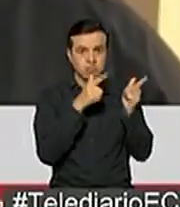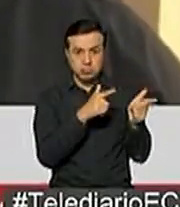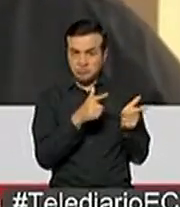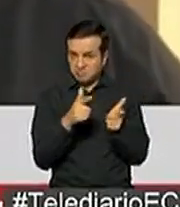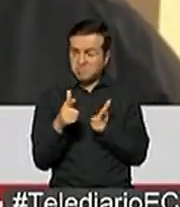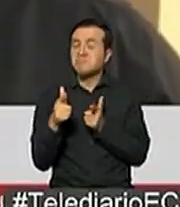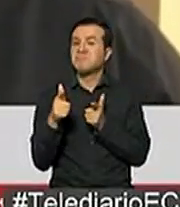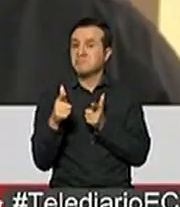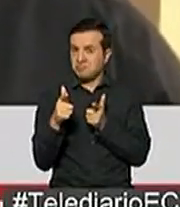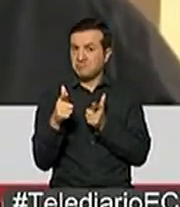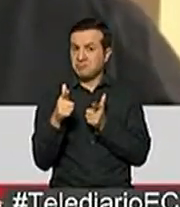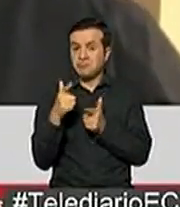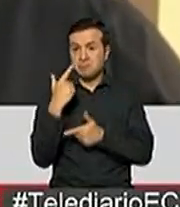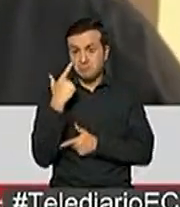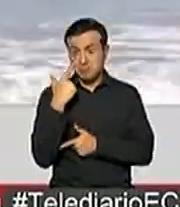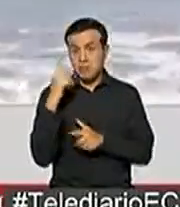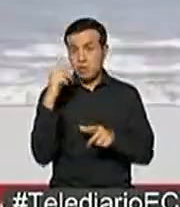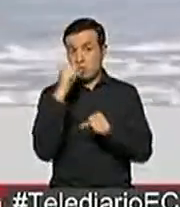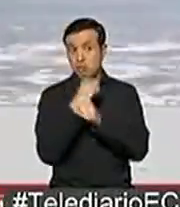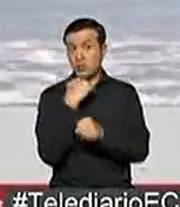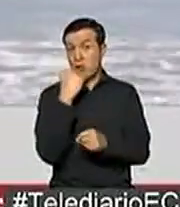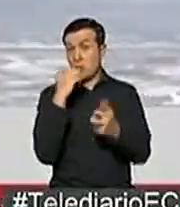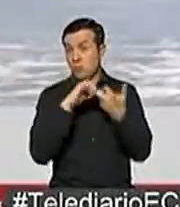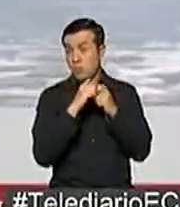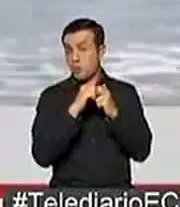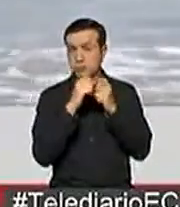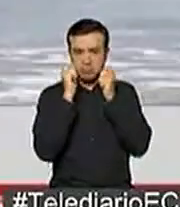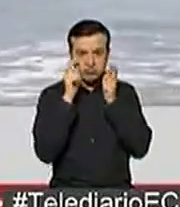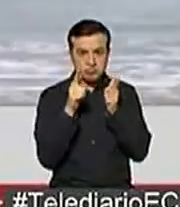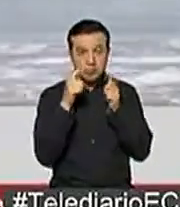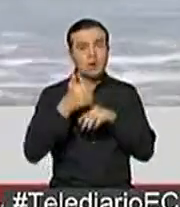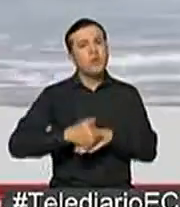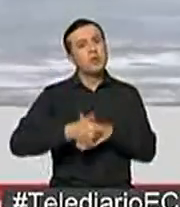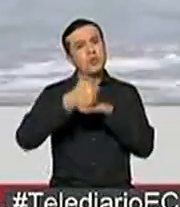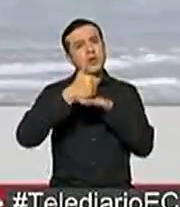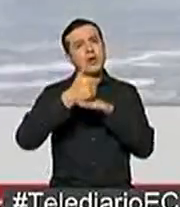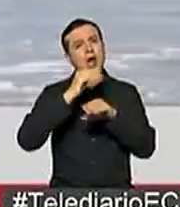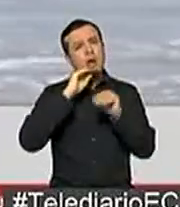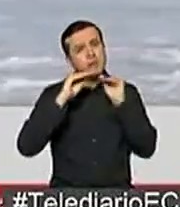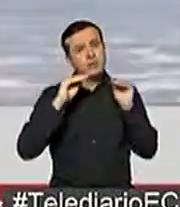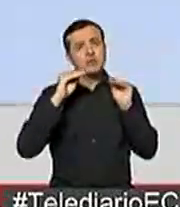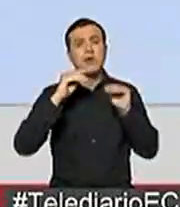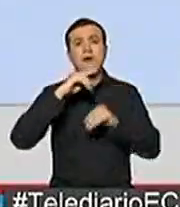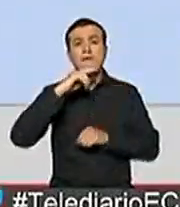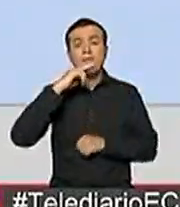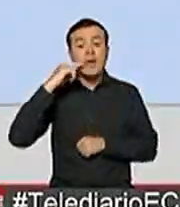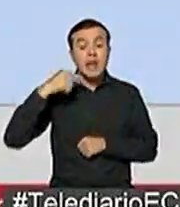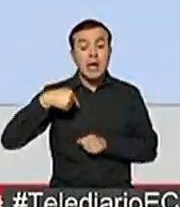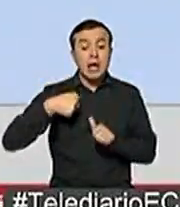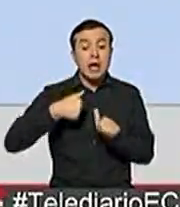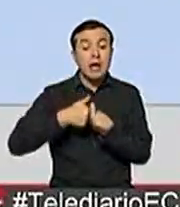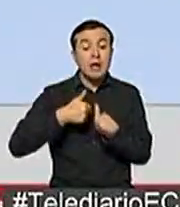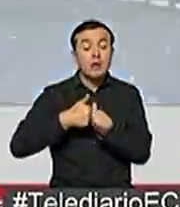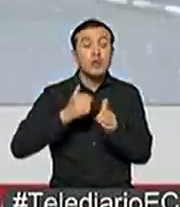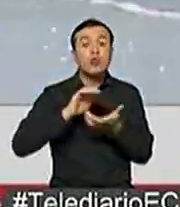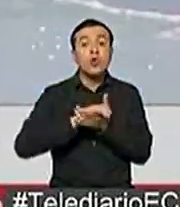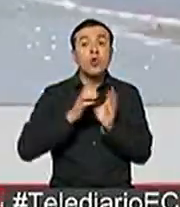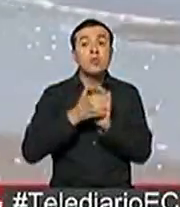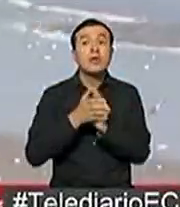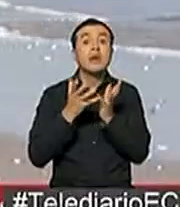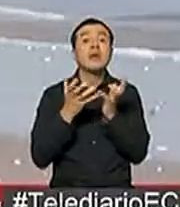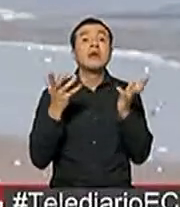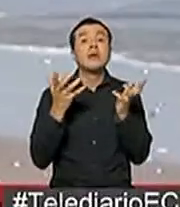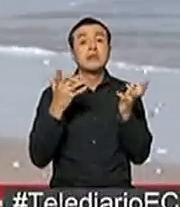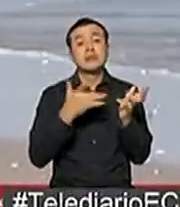circunstancias que puede pasar en las noches las autoridades coinciden que esto afectaría al feriado de noviembre que se avecina y en la que esperan